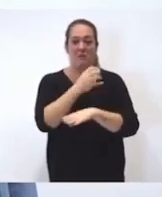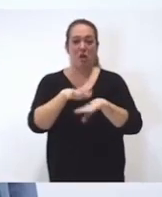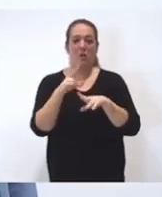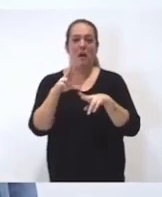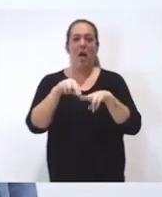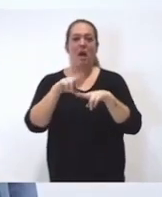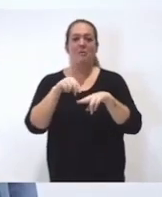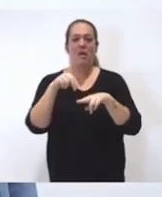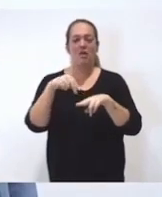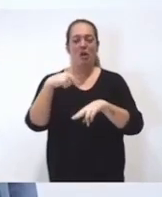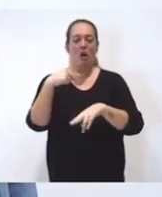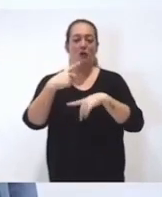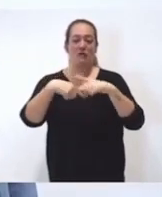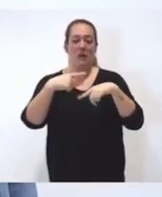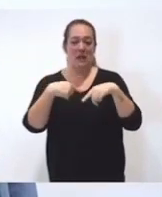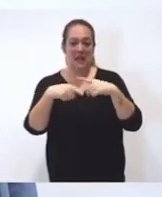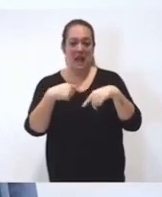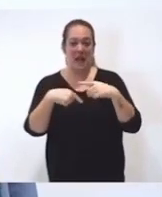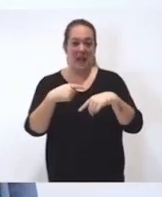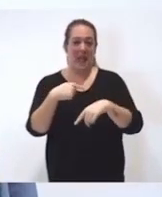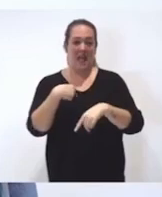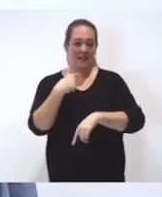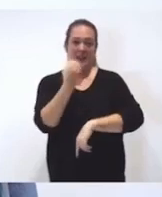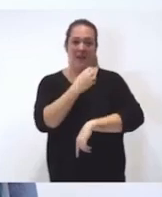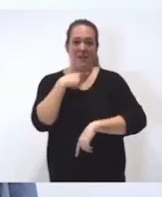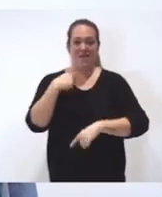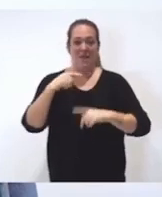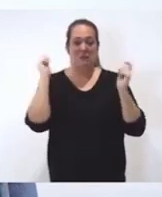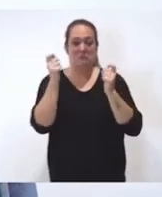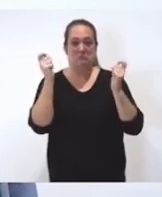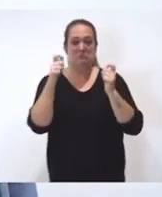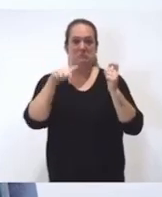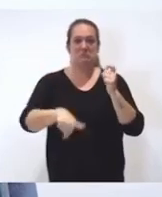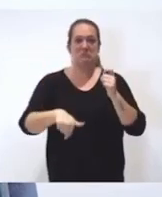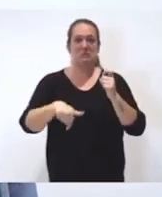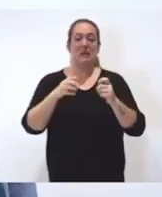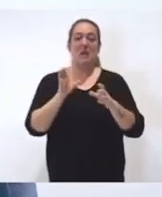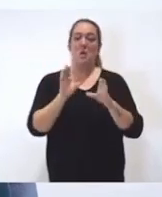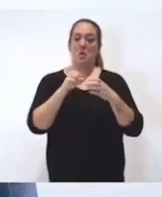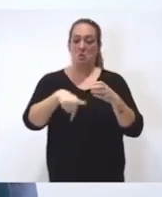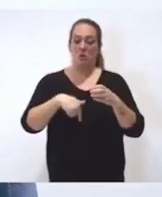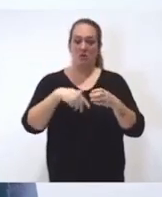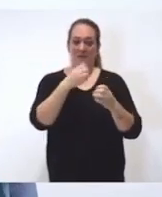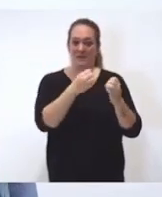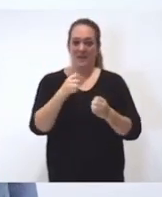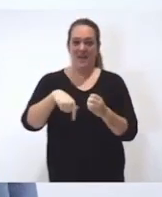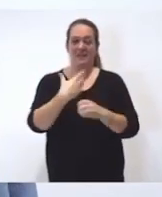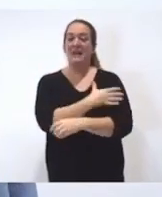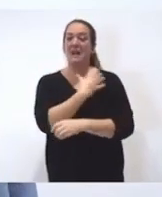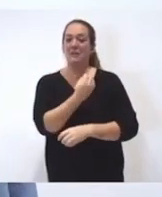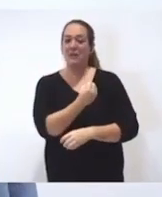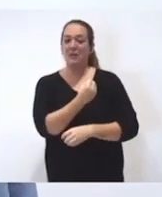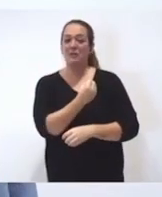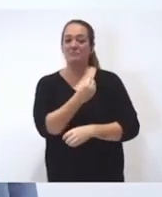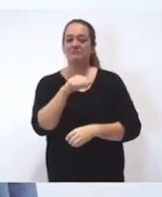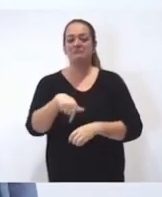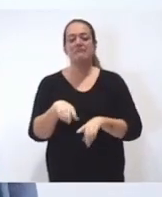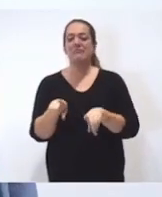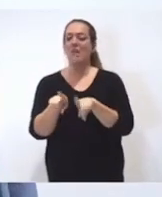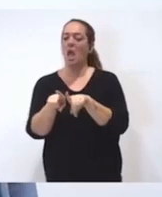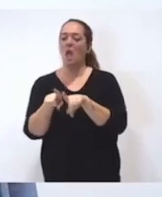familiares navideños. A nadie se le escapa que el diseño de la publicidad institucional de la corporación del Cabildo es idéntico al